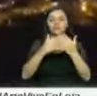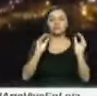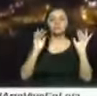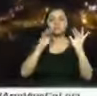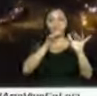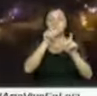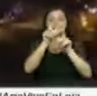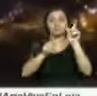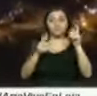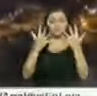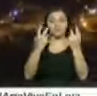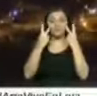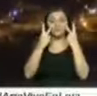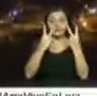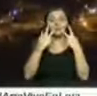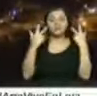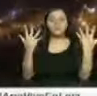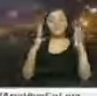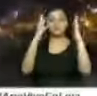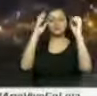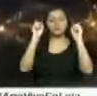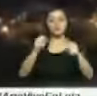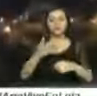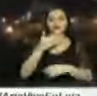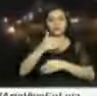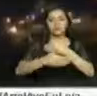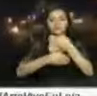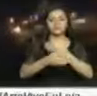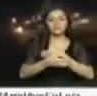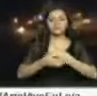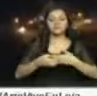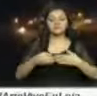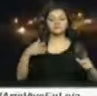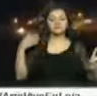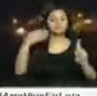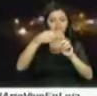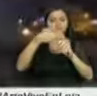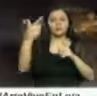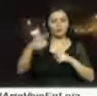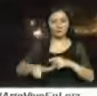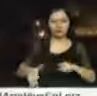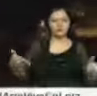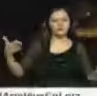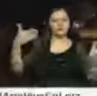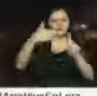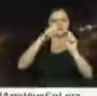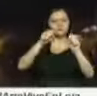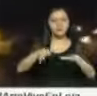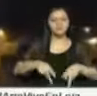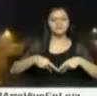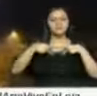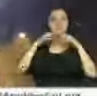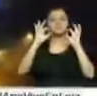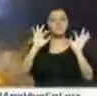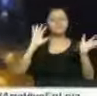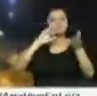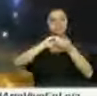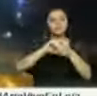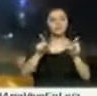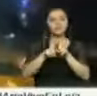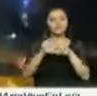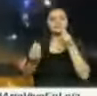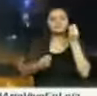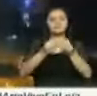querramos ser parte de esta fiesta lo podemos hacer. Hay que ir a Loja, hay que estar allí para vivir de primera mano lo que